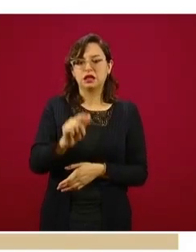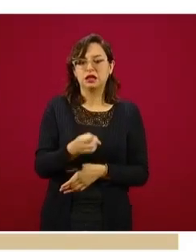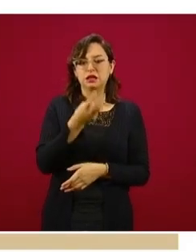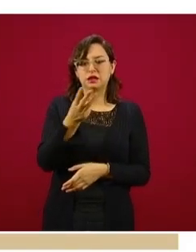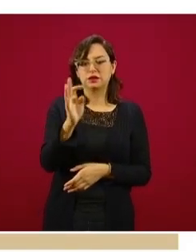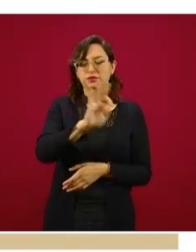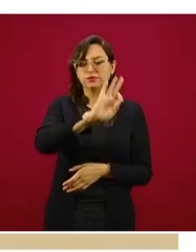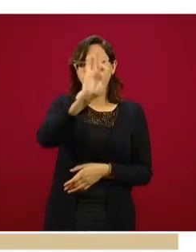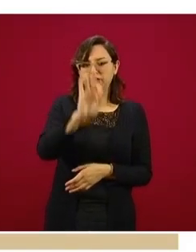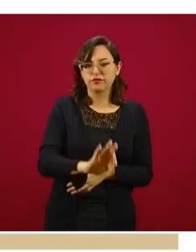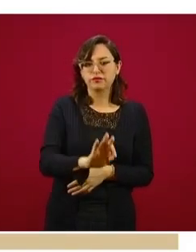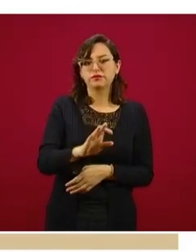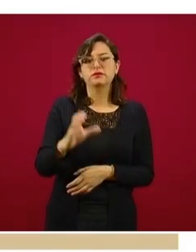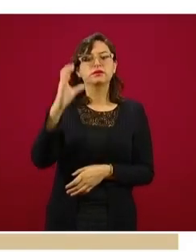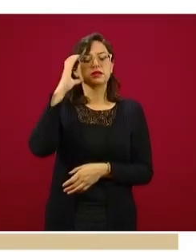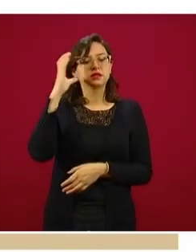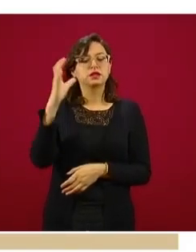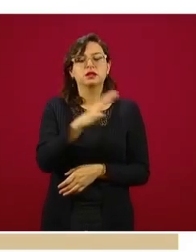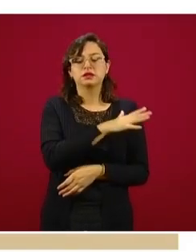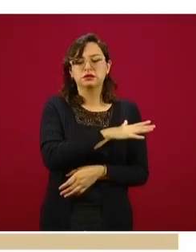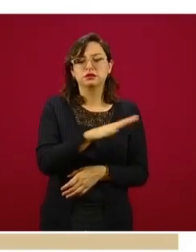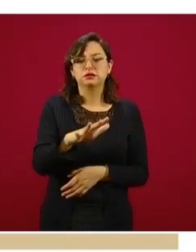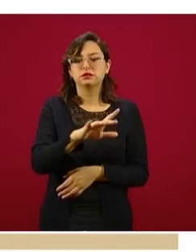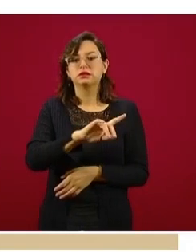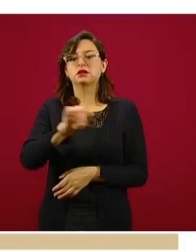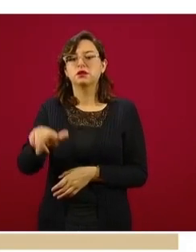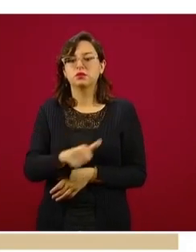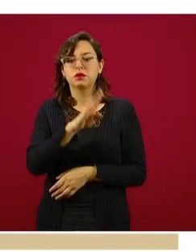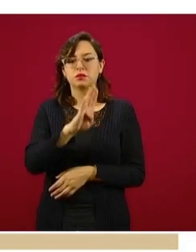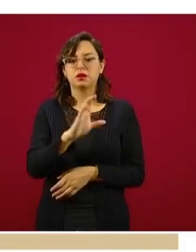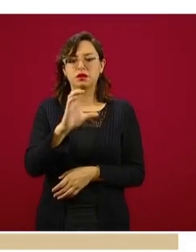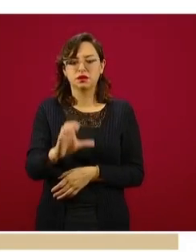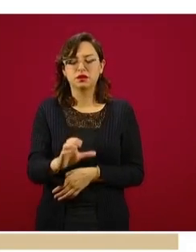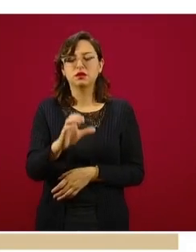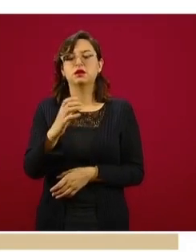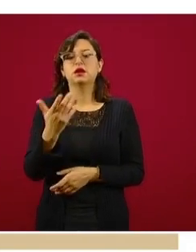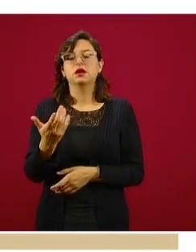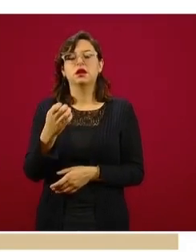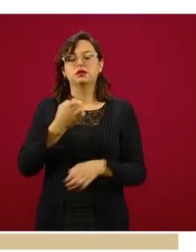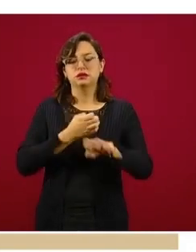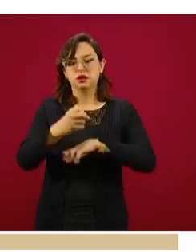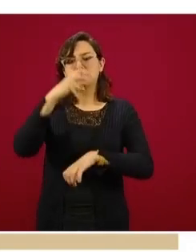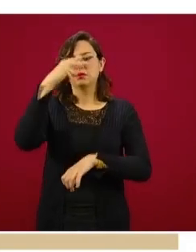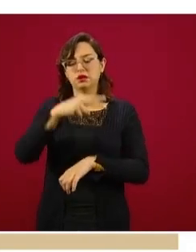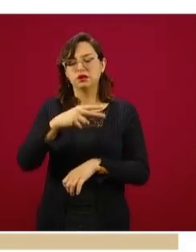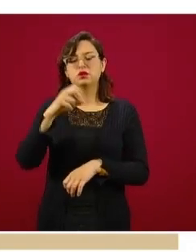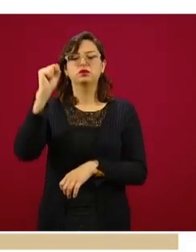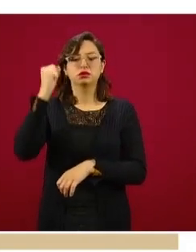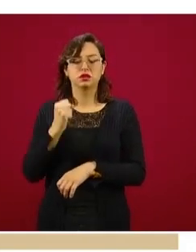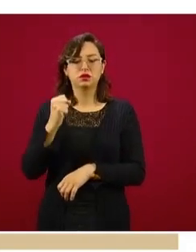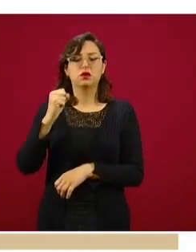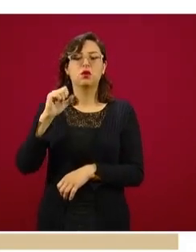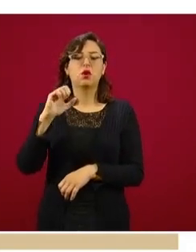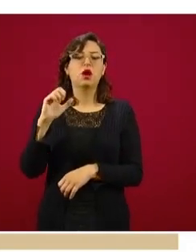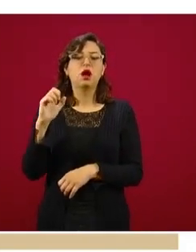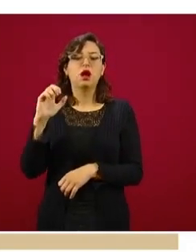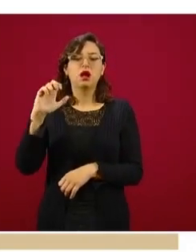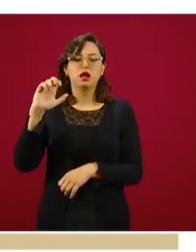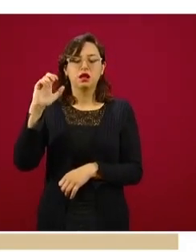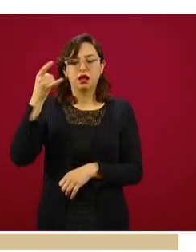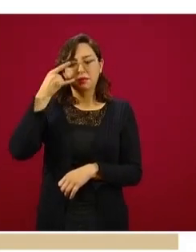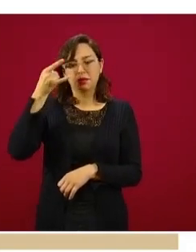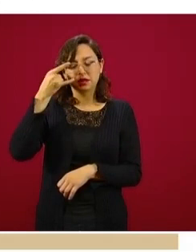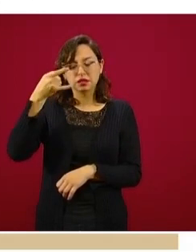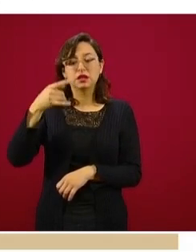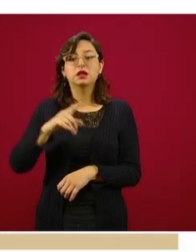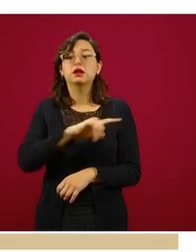de ocupación en las camas generales, seguido de Baja California, Estado de México, Sinaloa y Campeche. Y en la última, lo que vemos es la